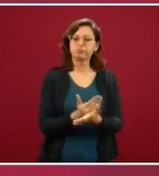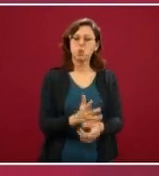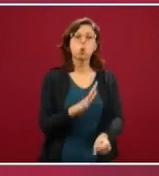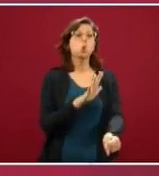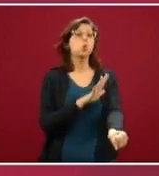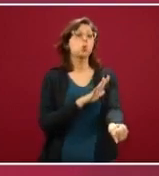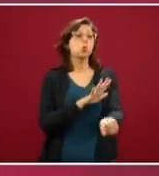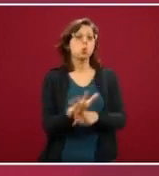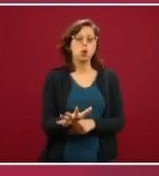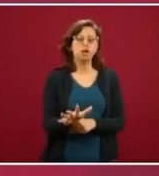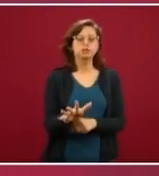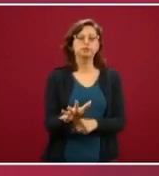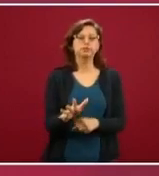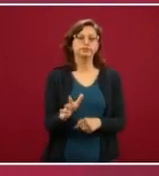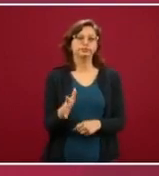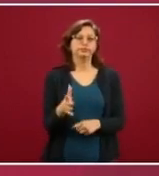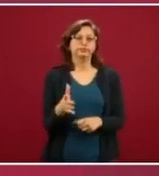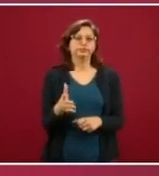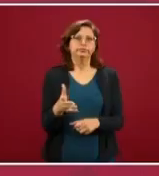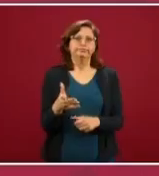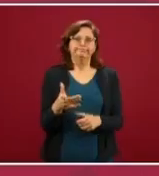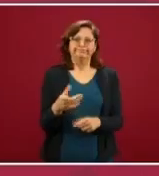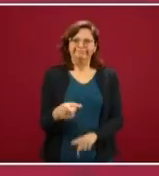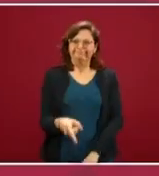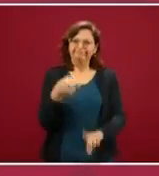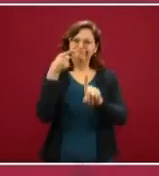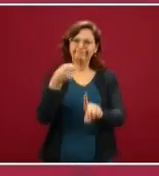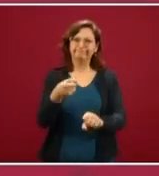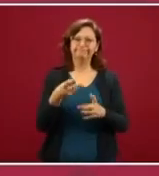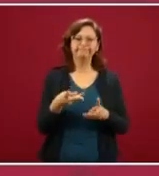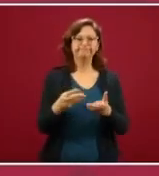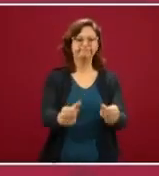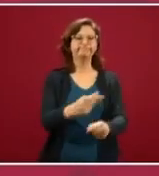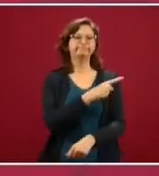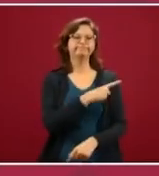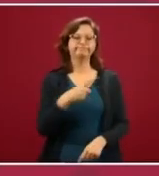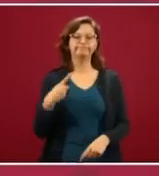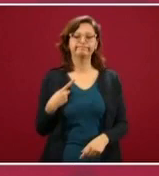se debe de utilizar el recurso.